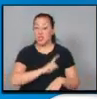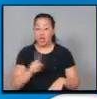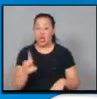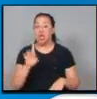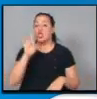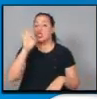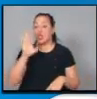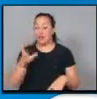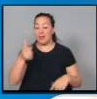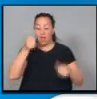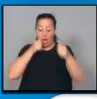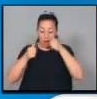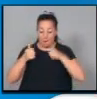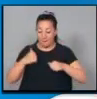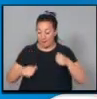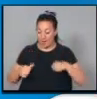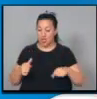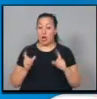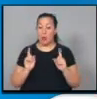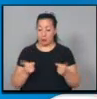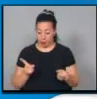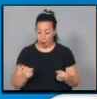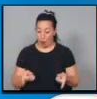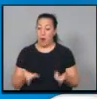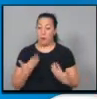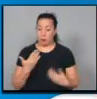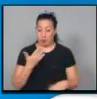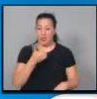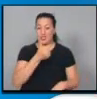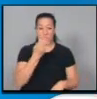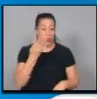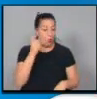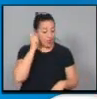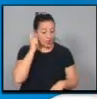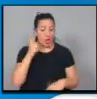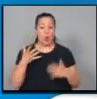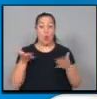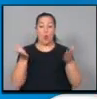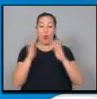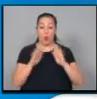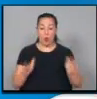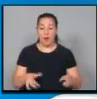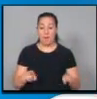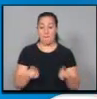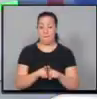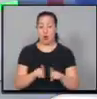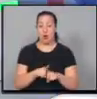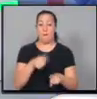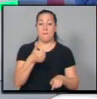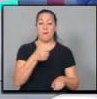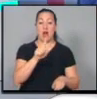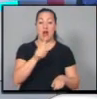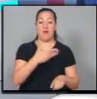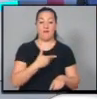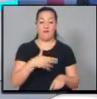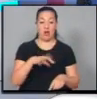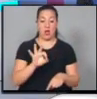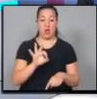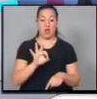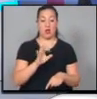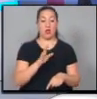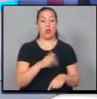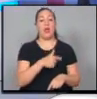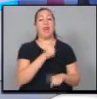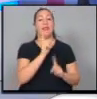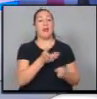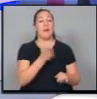con las cirugías, vas a poder tener a los 64 años el cuerpo que luce Graciela Alfano. Ha dormido bien toda